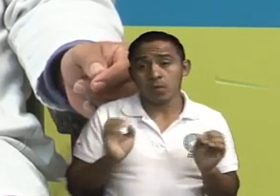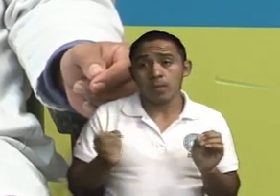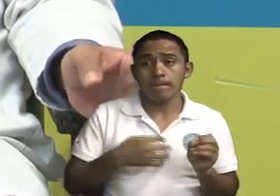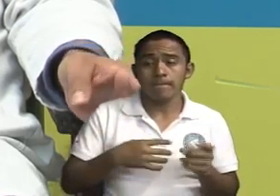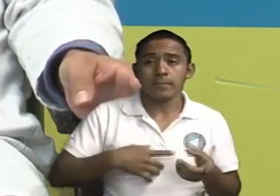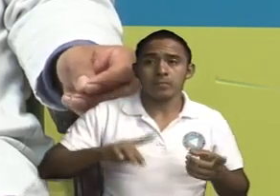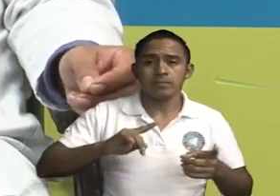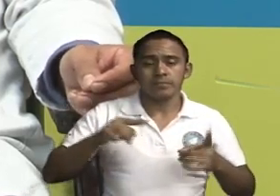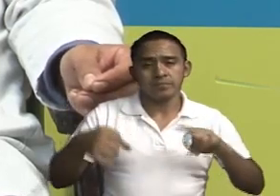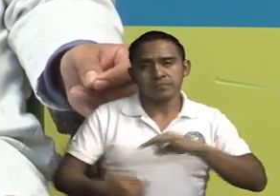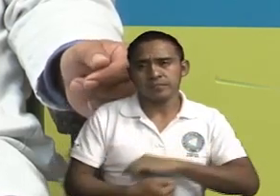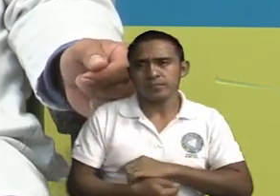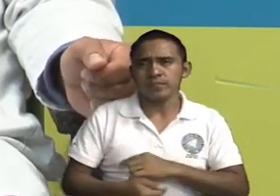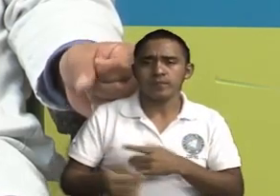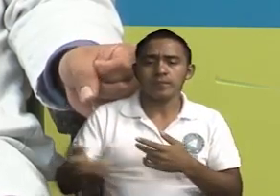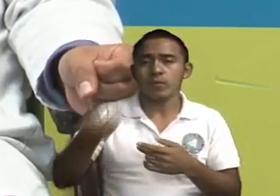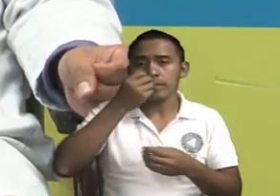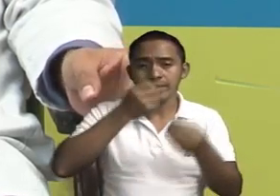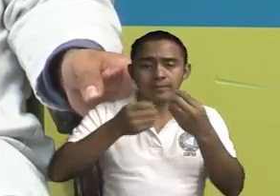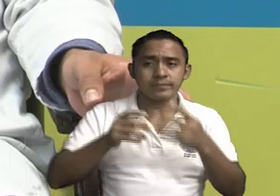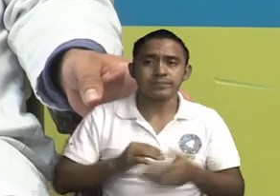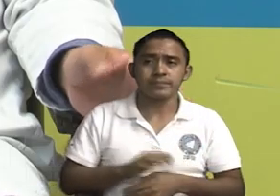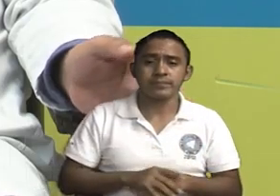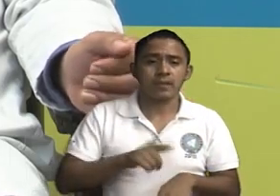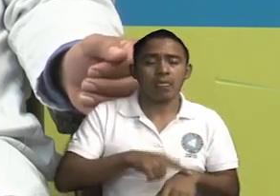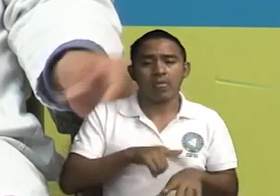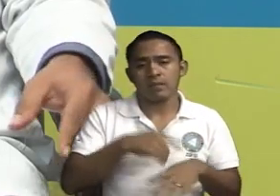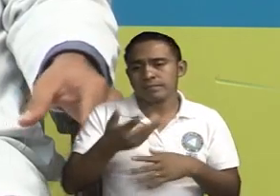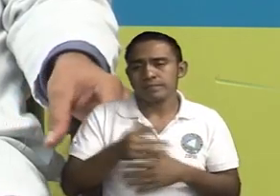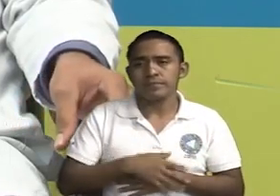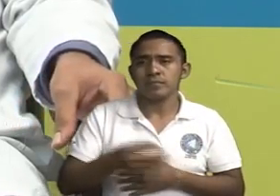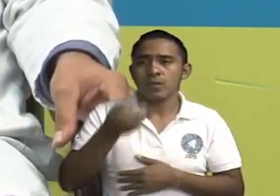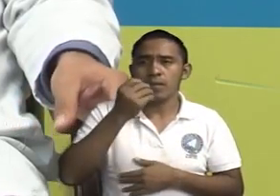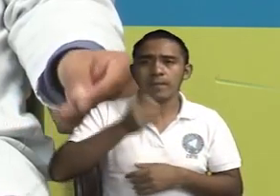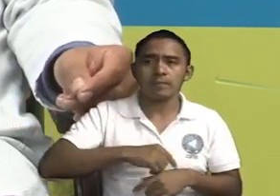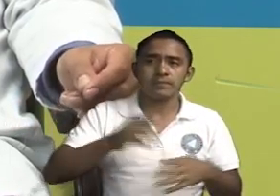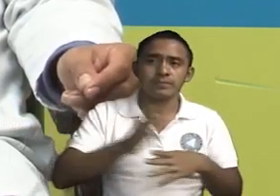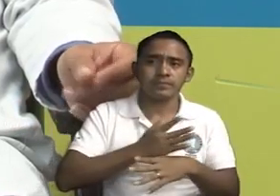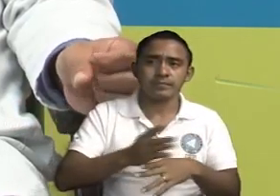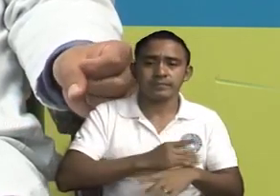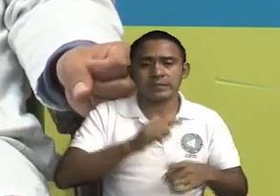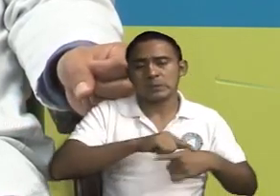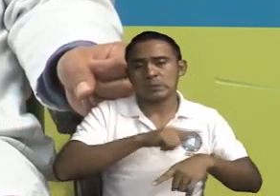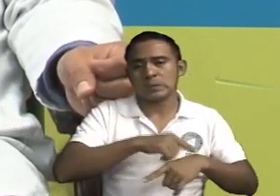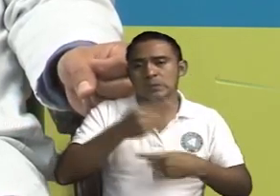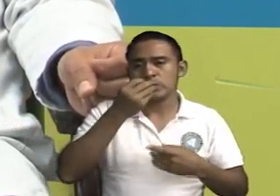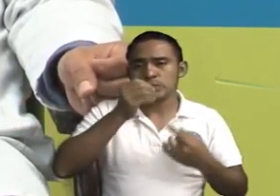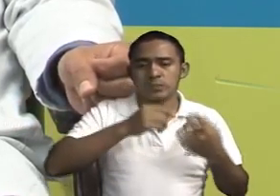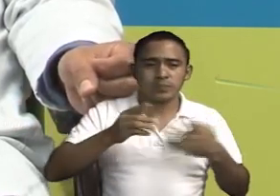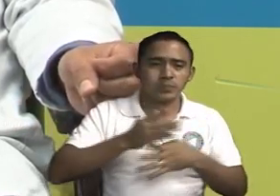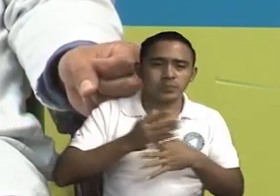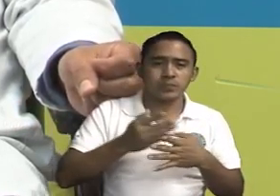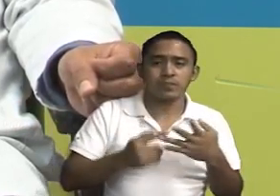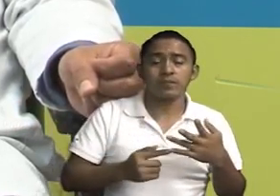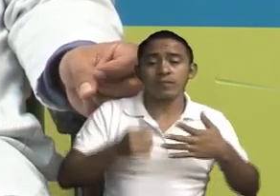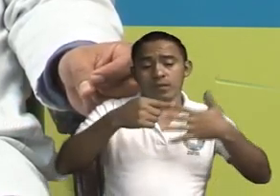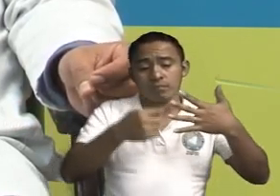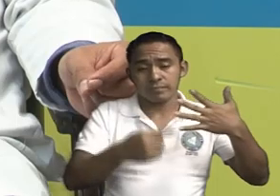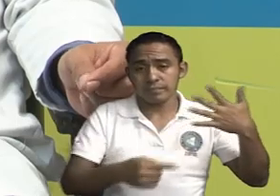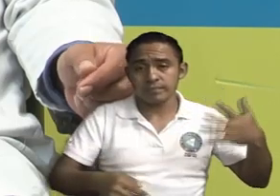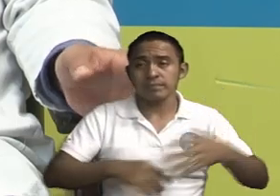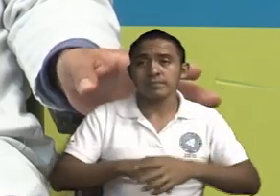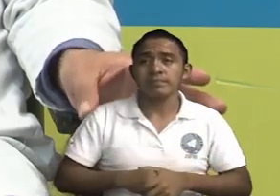horario bruscos con respecto a la alimentación, porque no nos cuidamos, nos comemos a diferente horario. Entonces, obviamente, eso